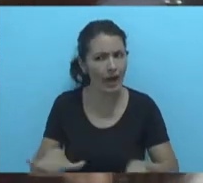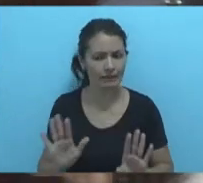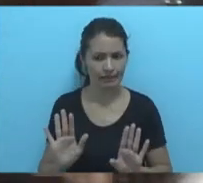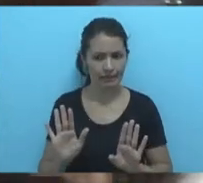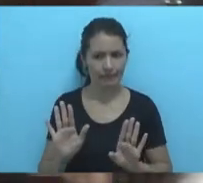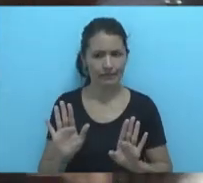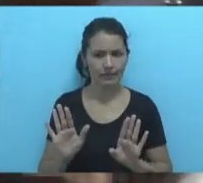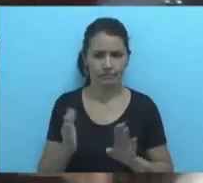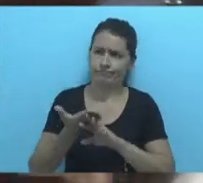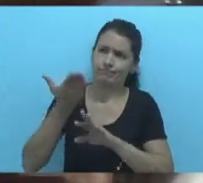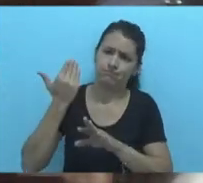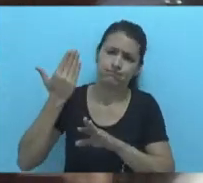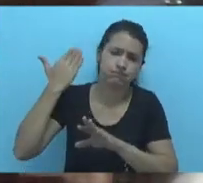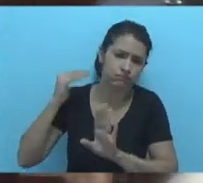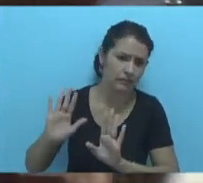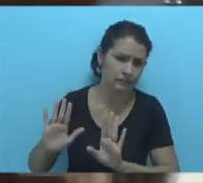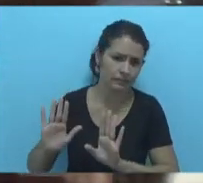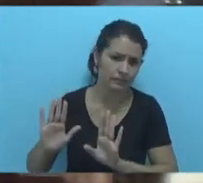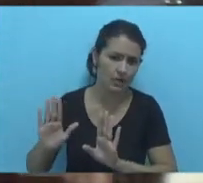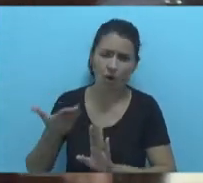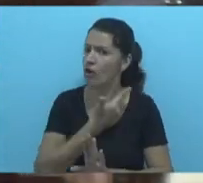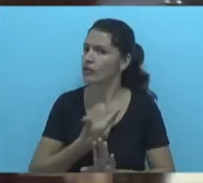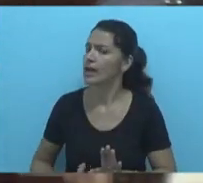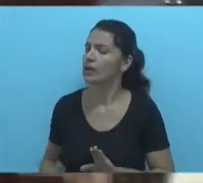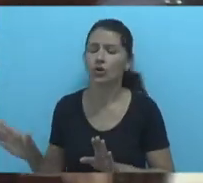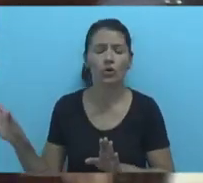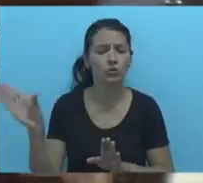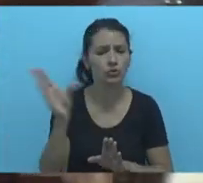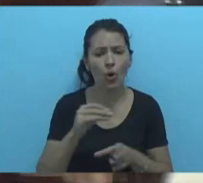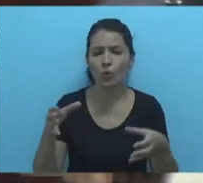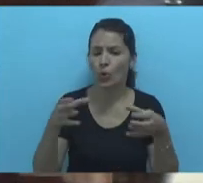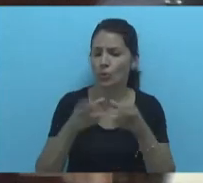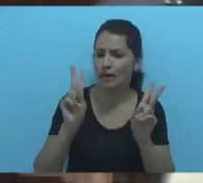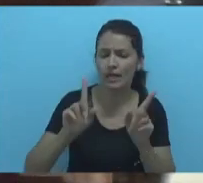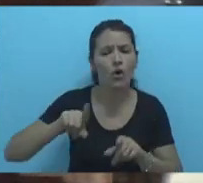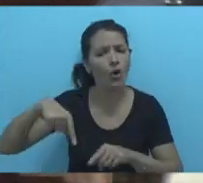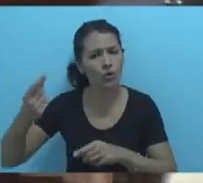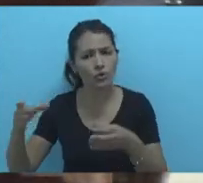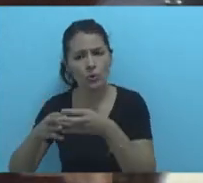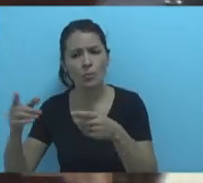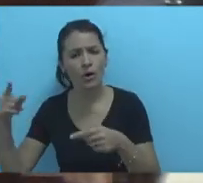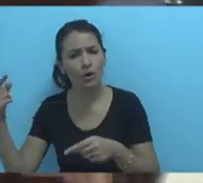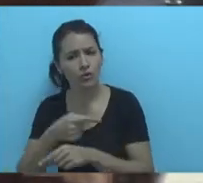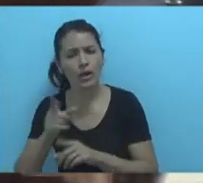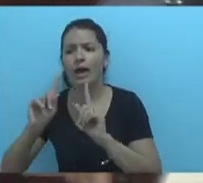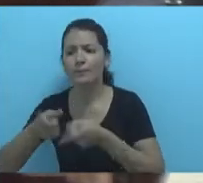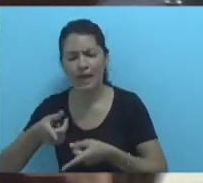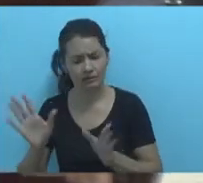a la fecha. Por todos los gobiernos, ¿eh? Los del signo del justicialismo y los que no han sido justicialistas.